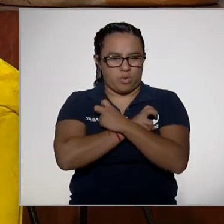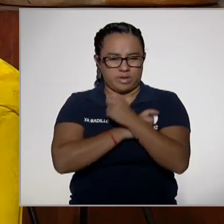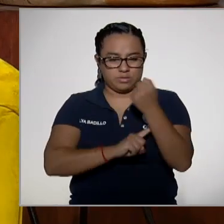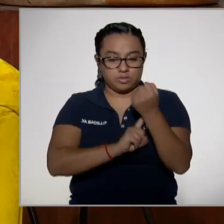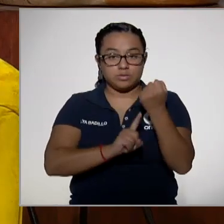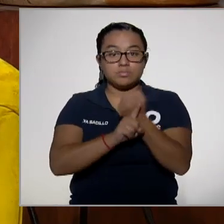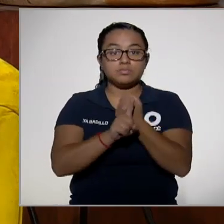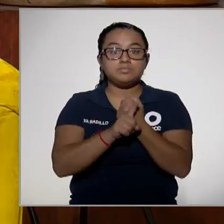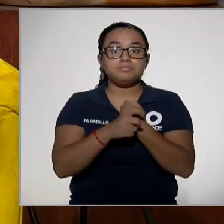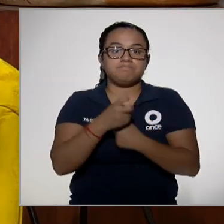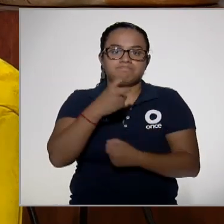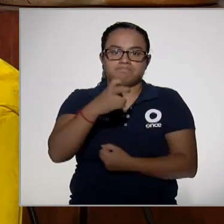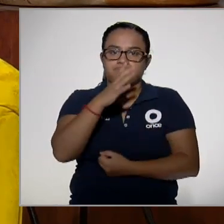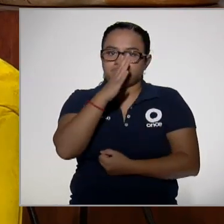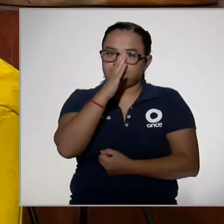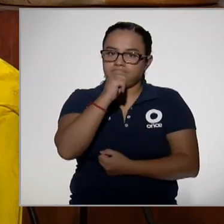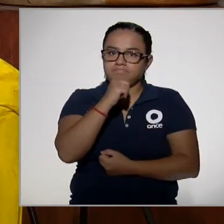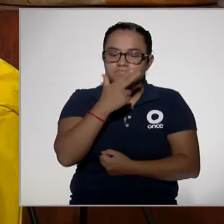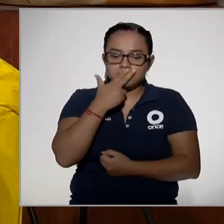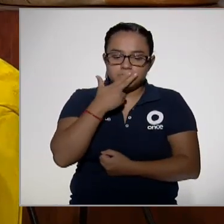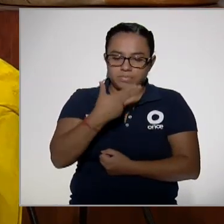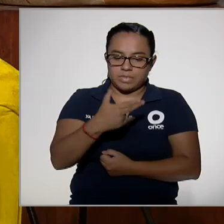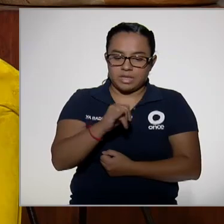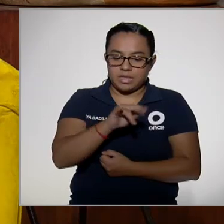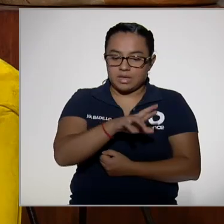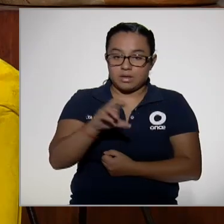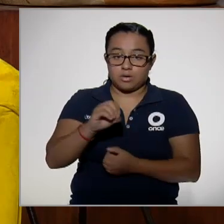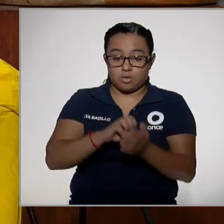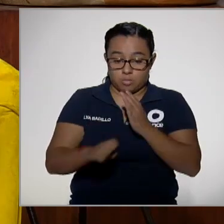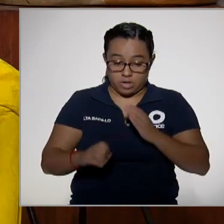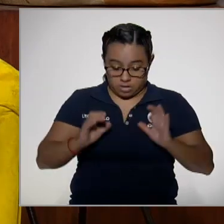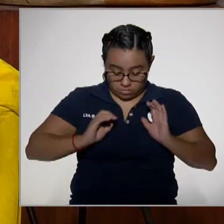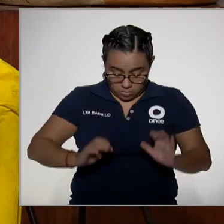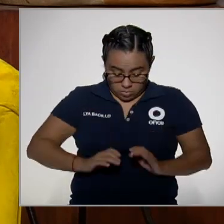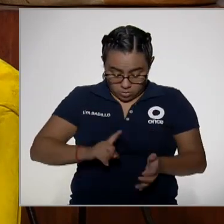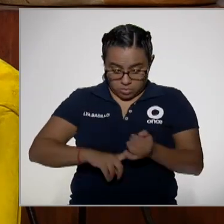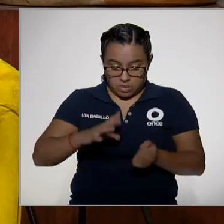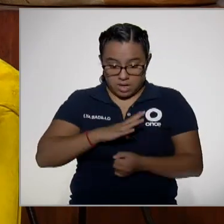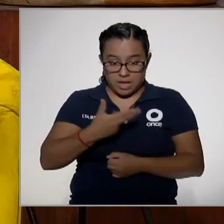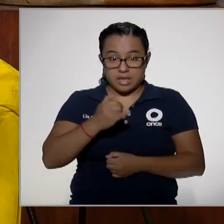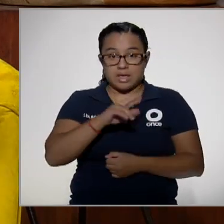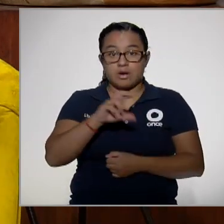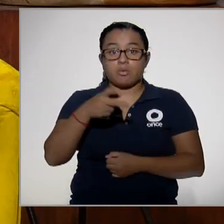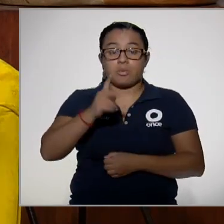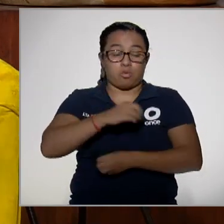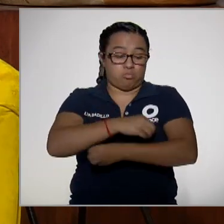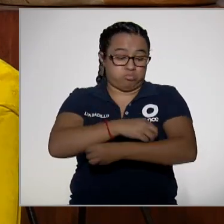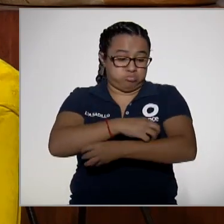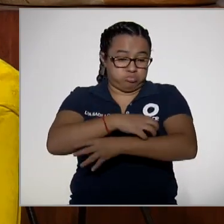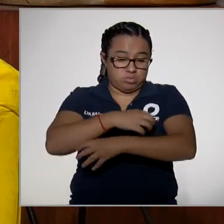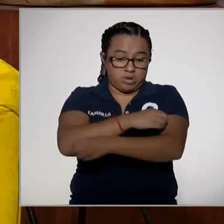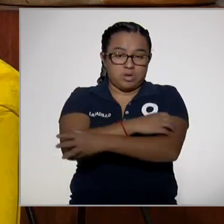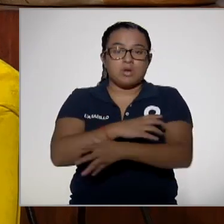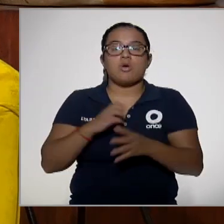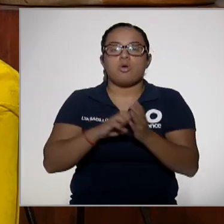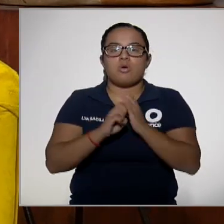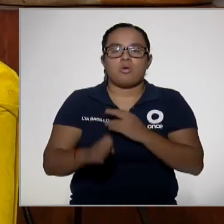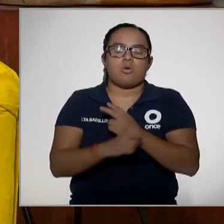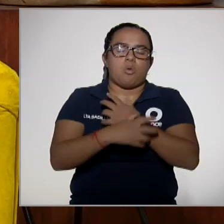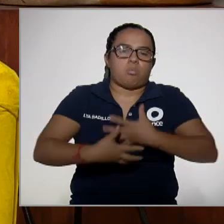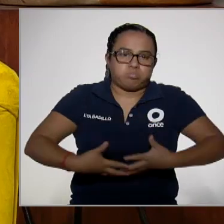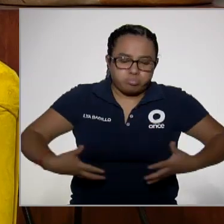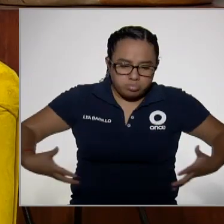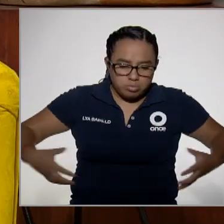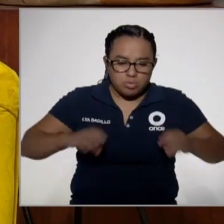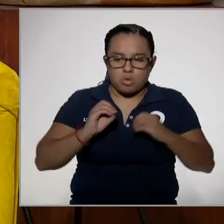impide la utilización del hierro es decir mi organismo tiene hierro pero como estoy inflamado crónicamente como en la obesidad como en artritis